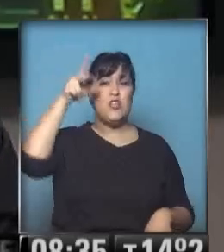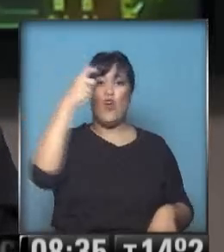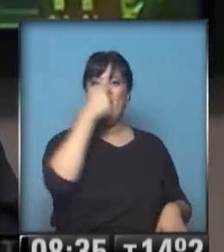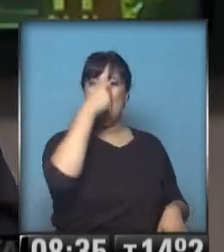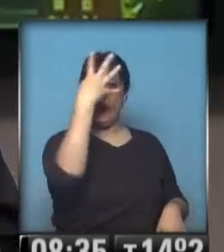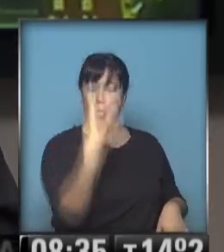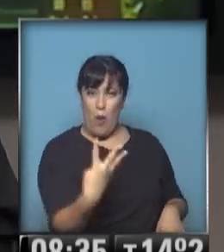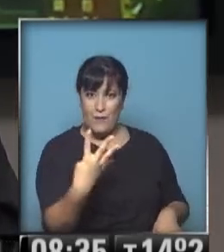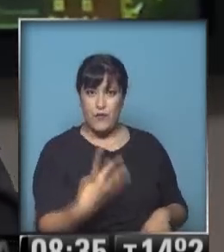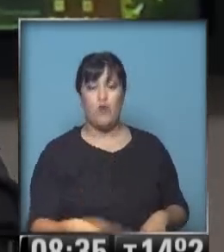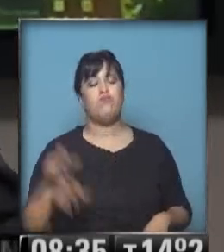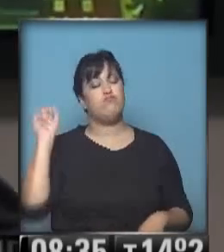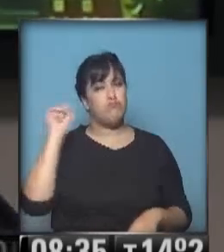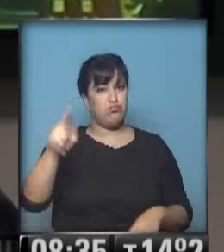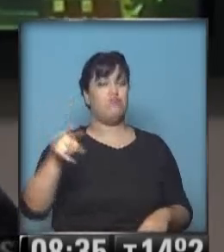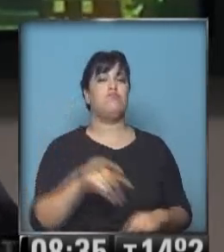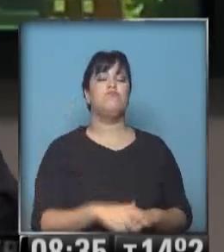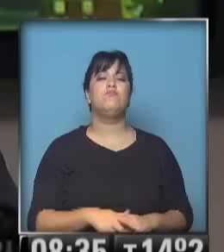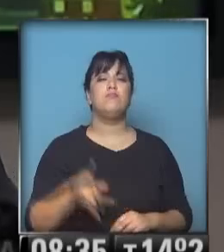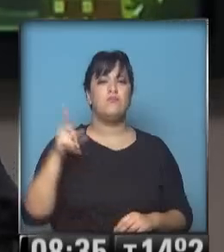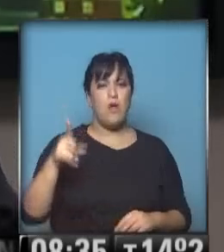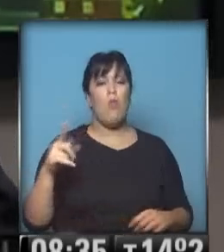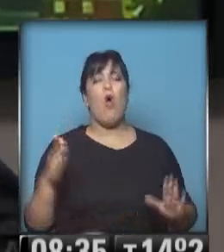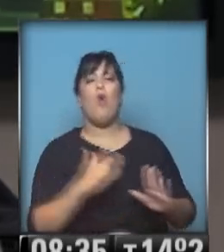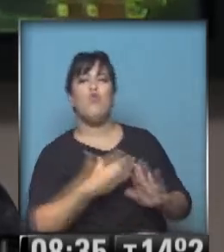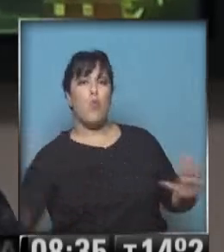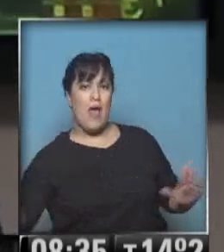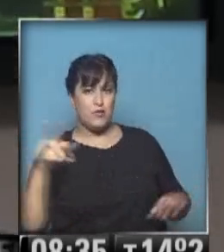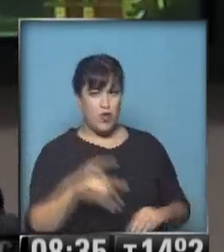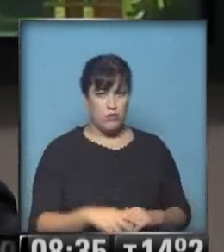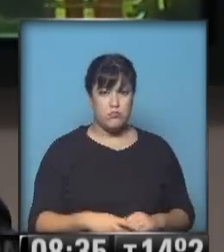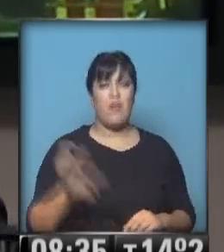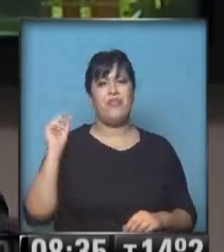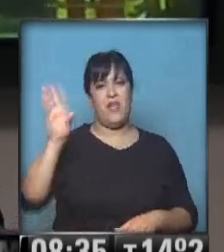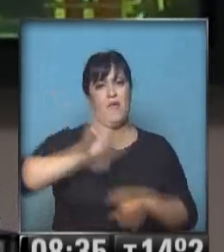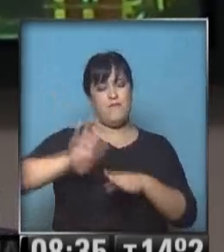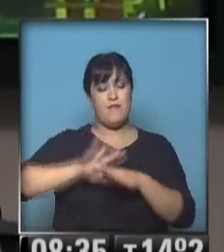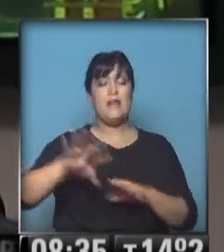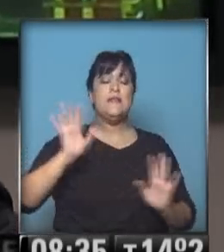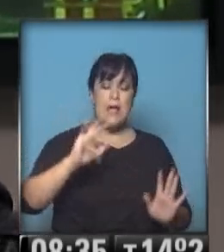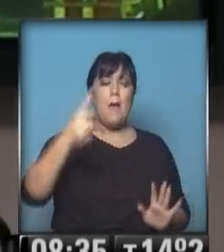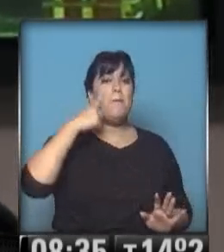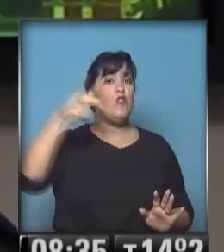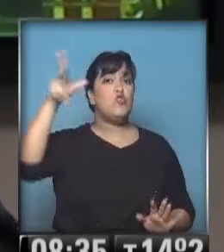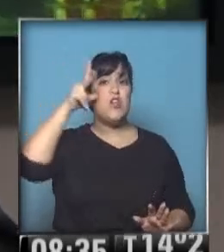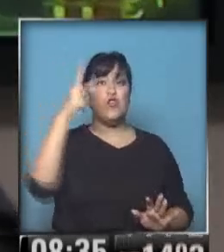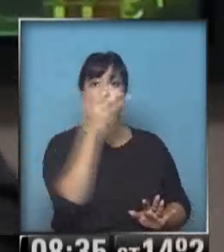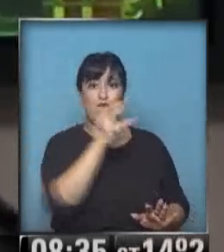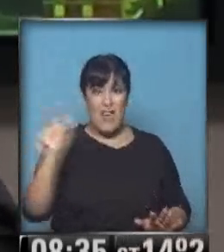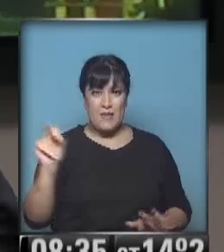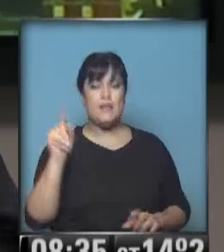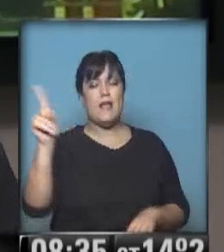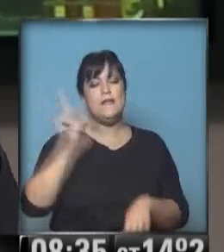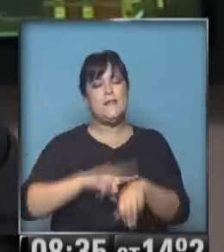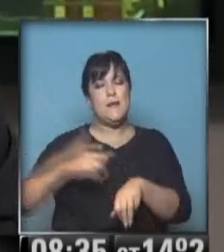empréstito con la barin Brothers por lo menos por la duración que tuvo ese prés tito porque en realidad ya en el año 1820 lo que era en ese momento